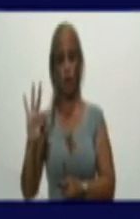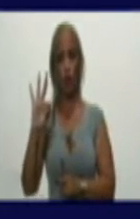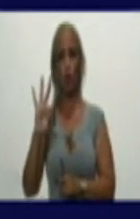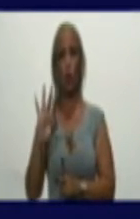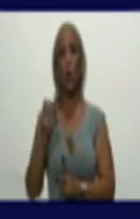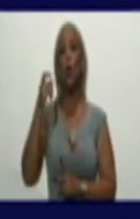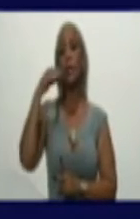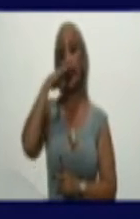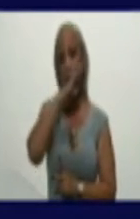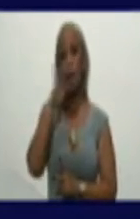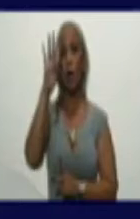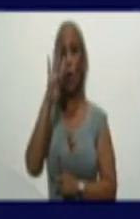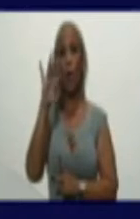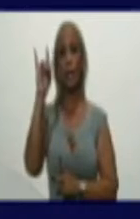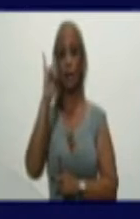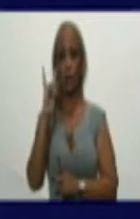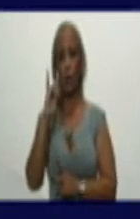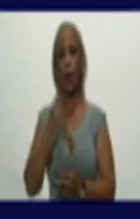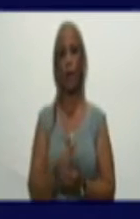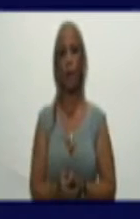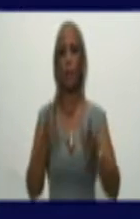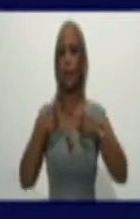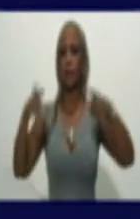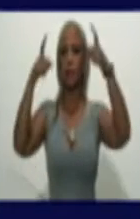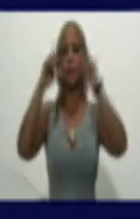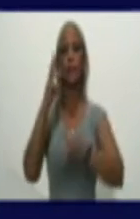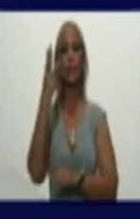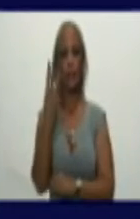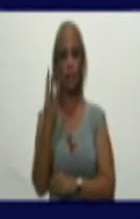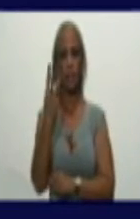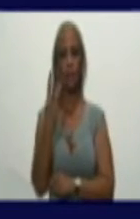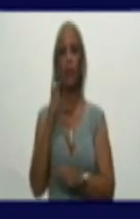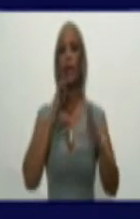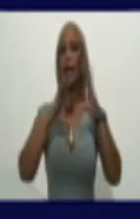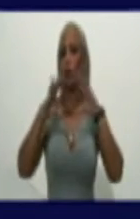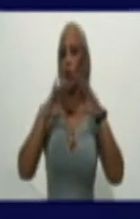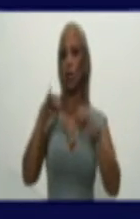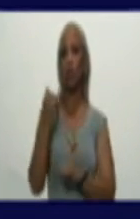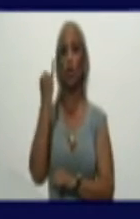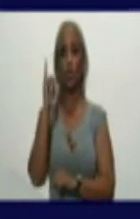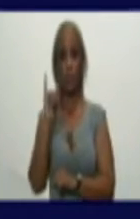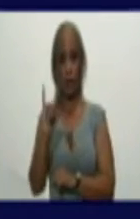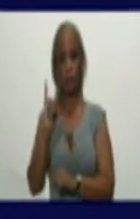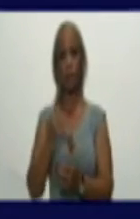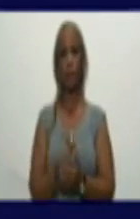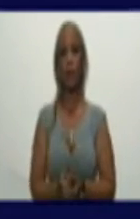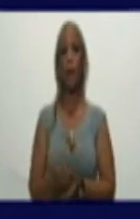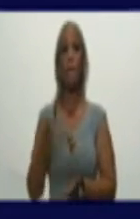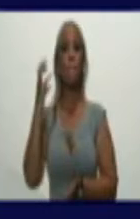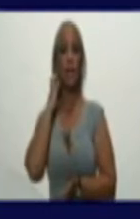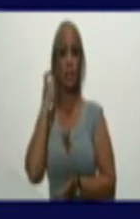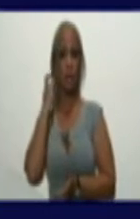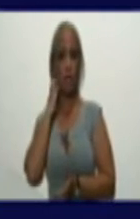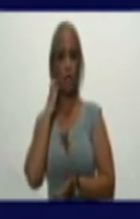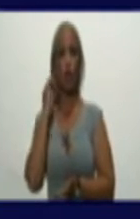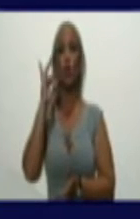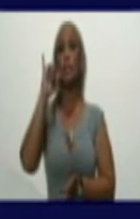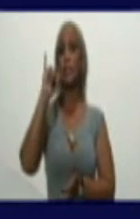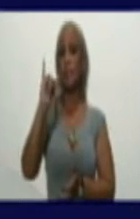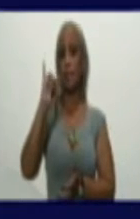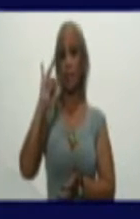Guisa 49, Bartolomé Mazó 3, Cautocristo 6, Manzanillo